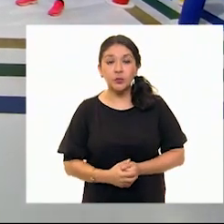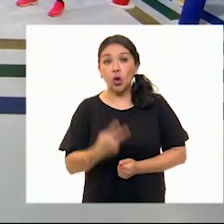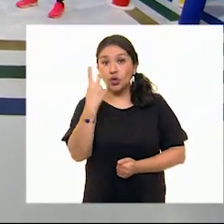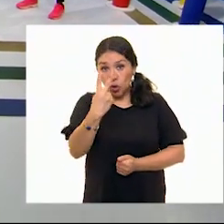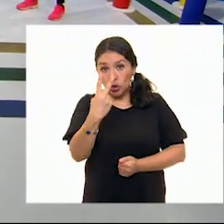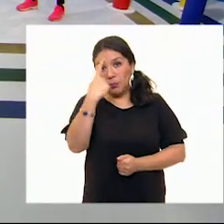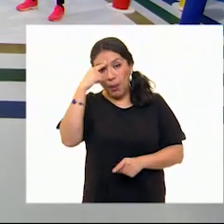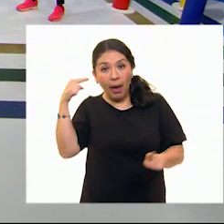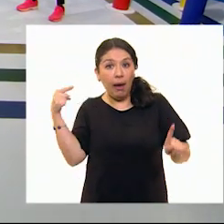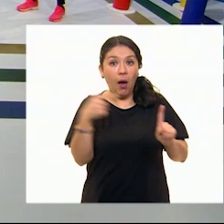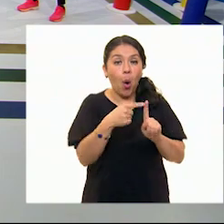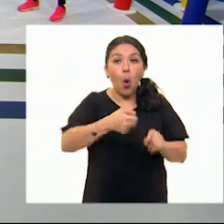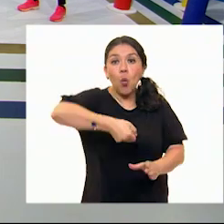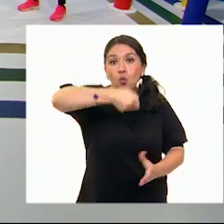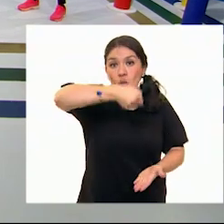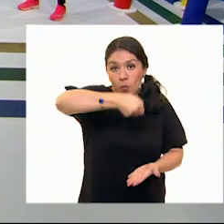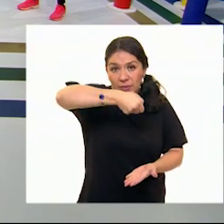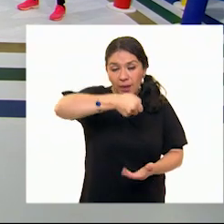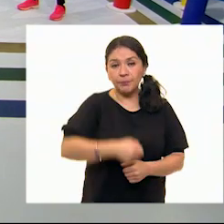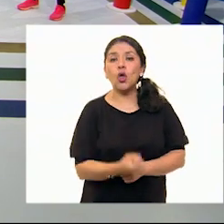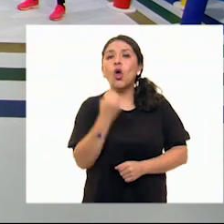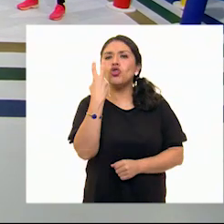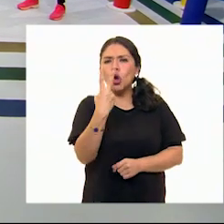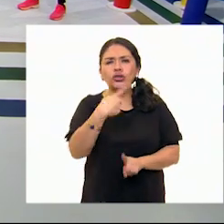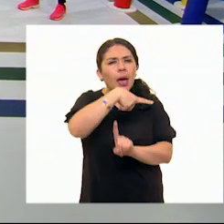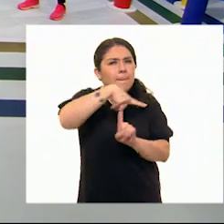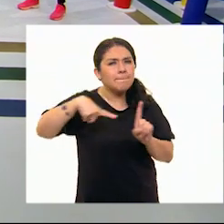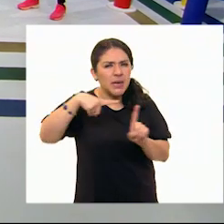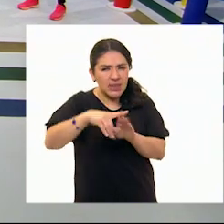cubeta. Hacia allá. Así. Dos en medio.